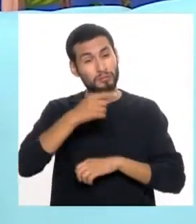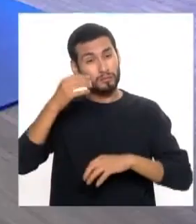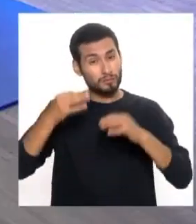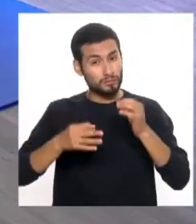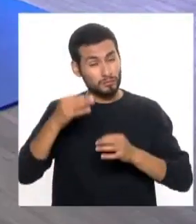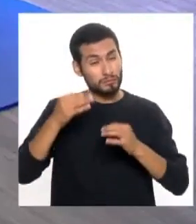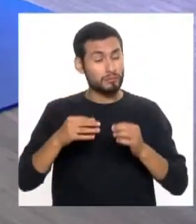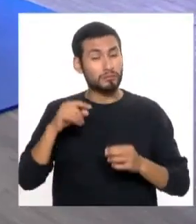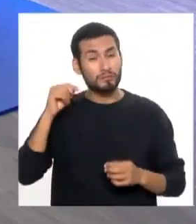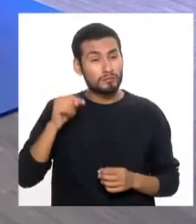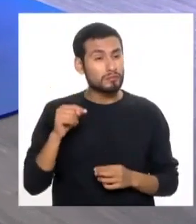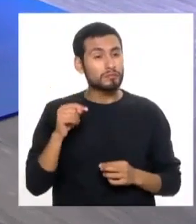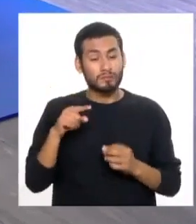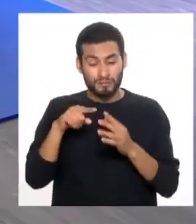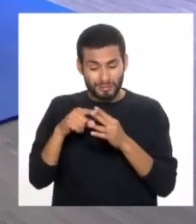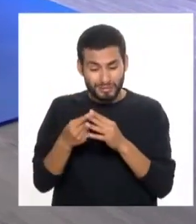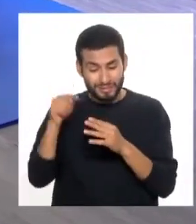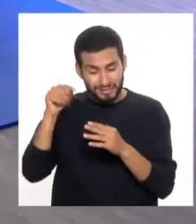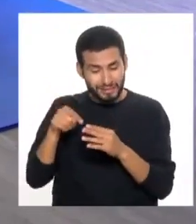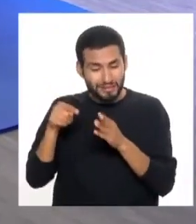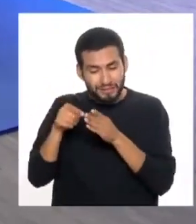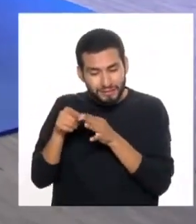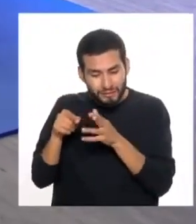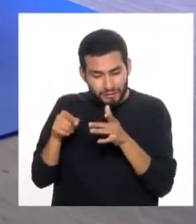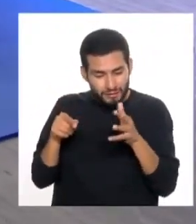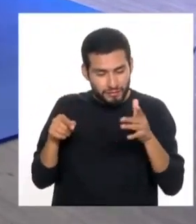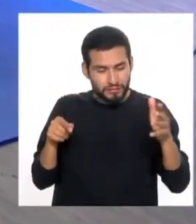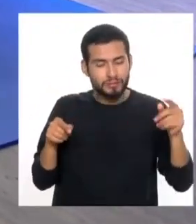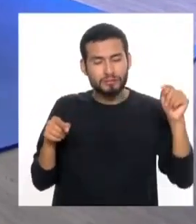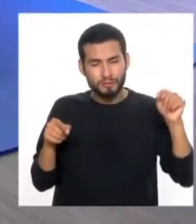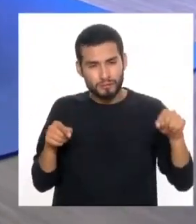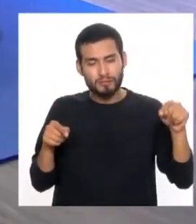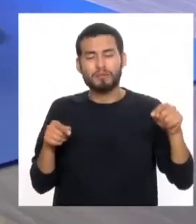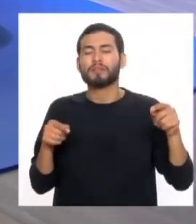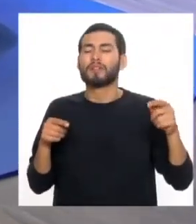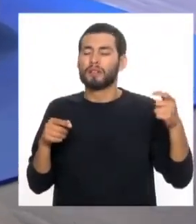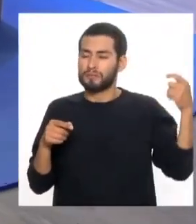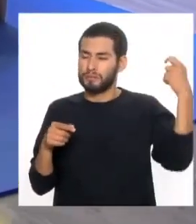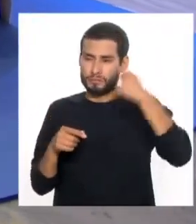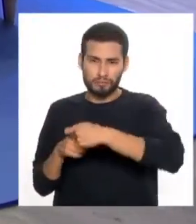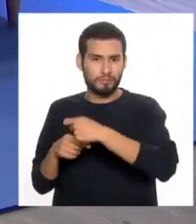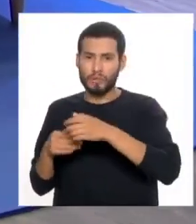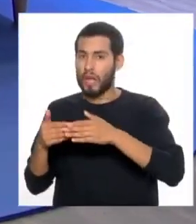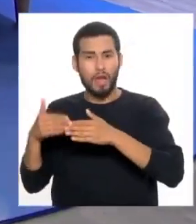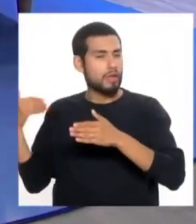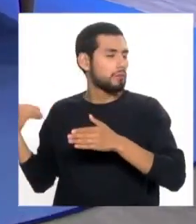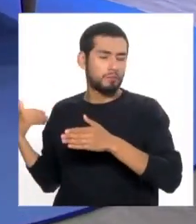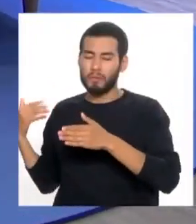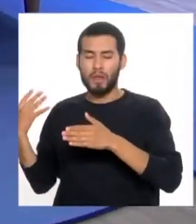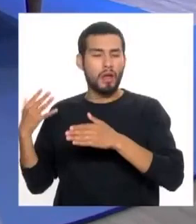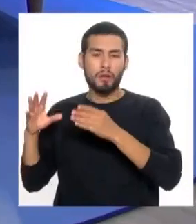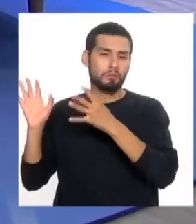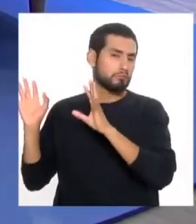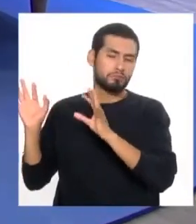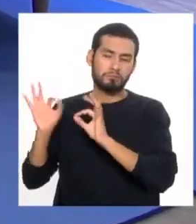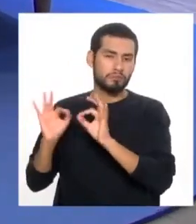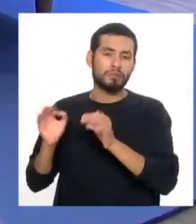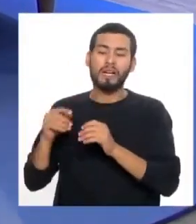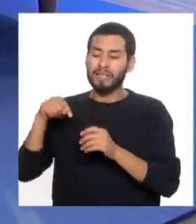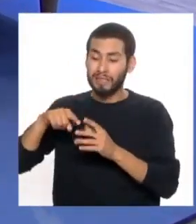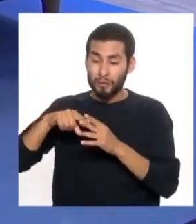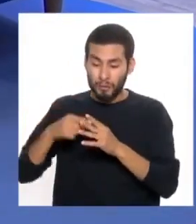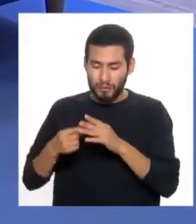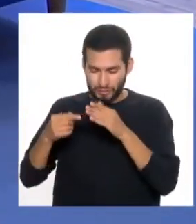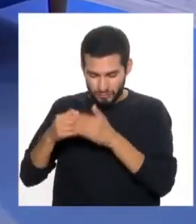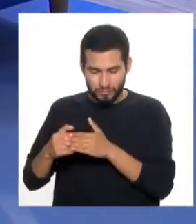Judicial o de repente, como le venía diciendo, entabla una conciliación extrajudicial. ¿No? Entonces, desde ese momento